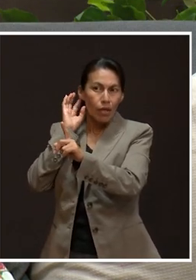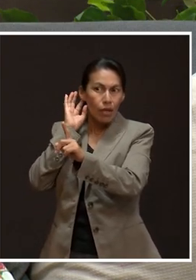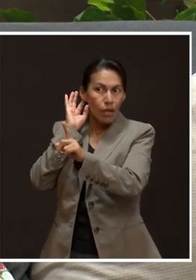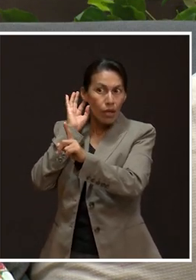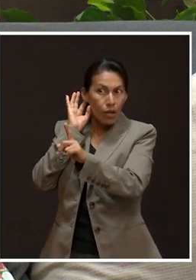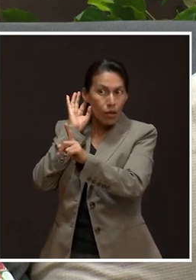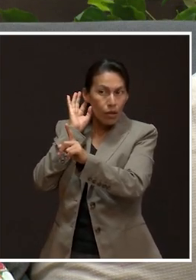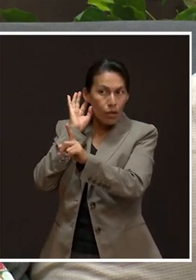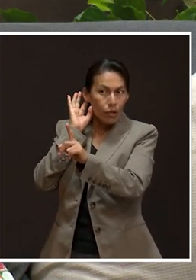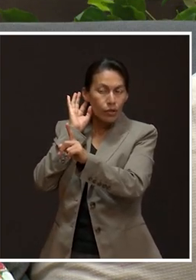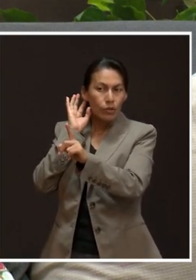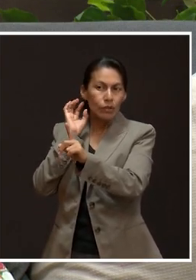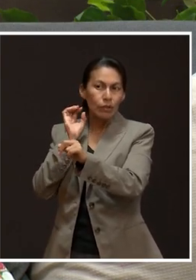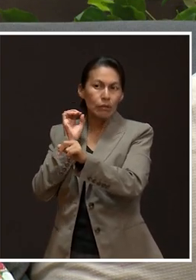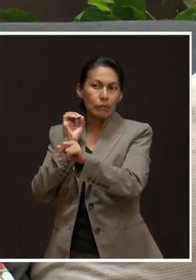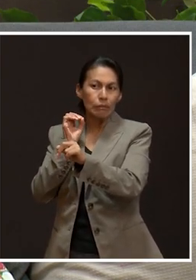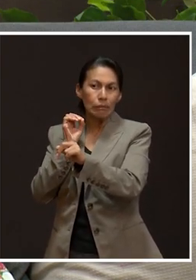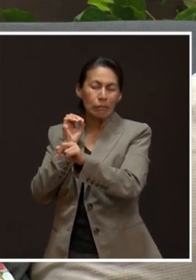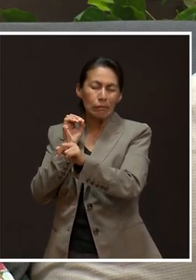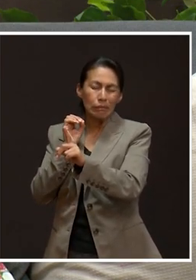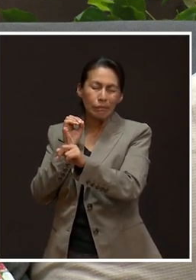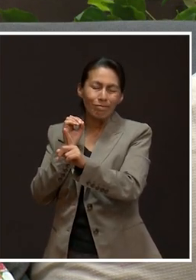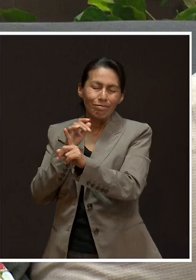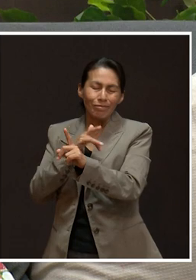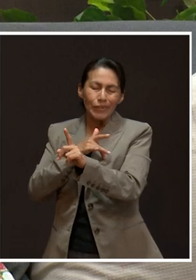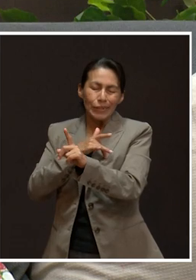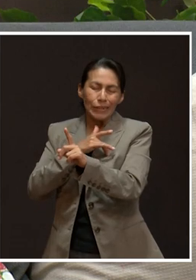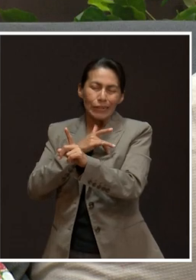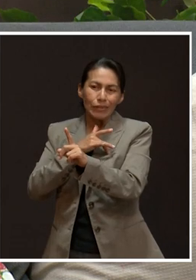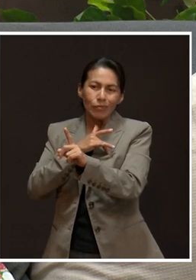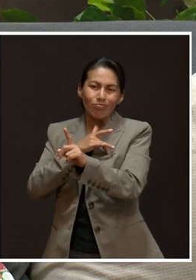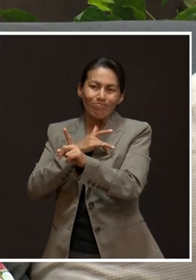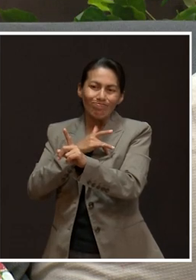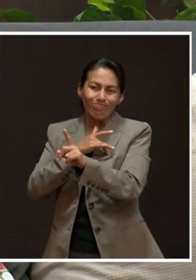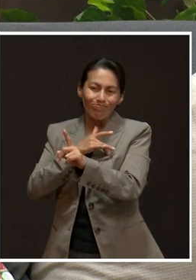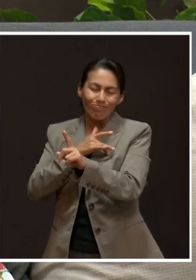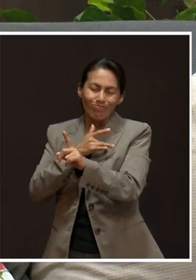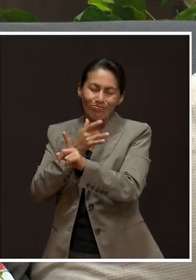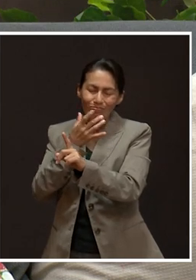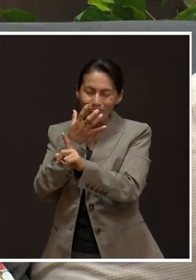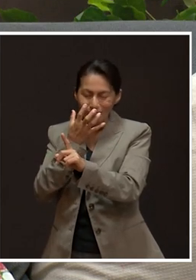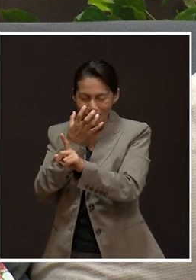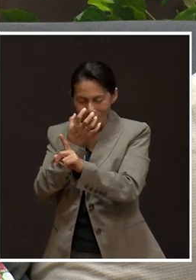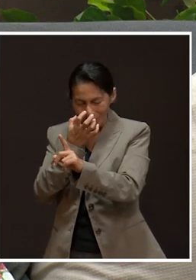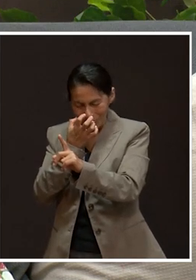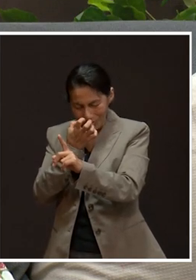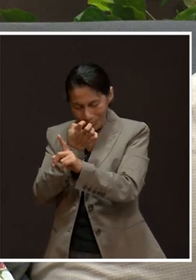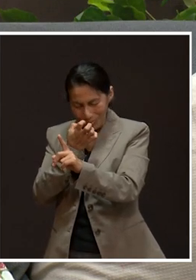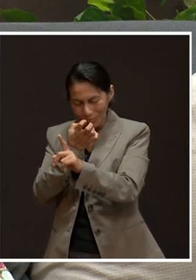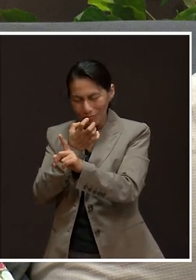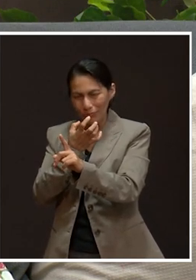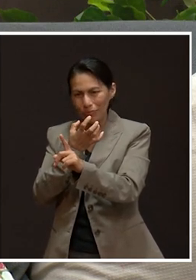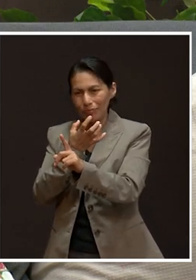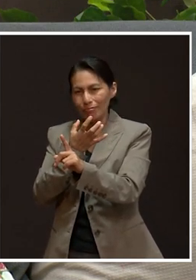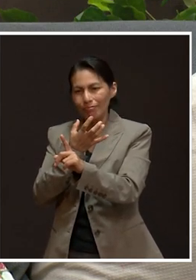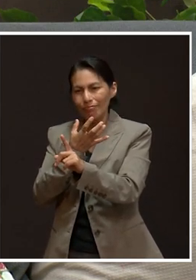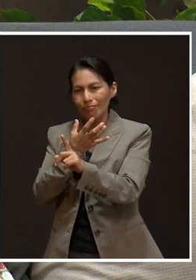que me hizo como que, como que, no sé, este, sentirme un poco triste,